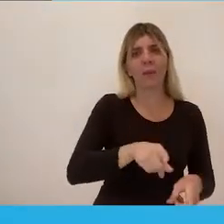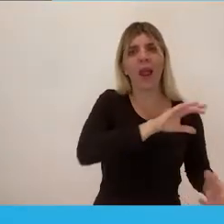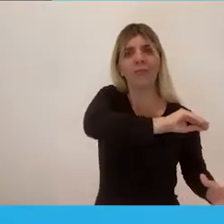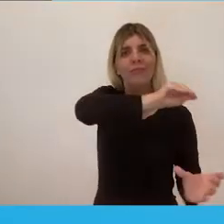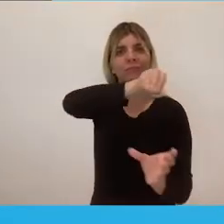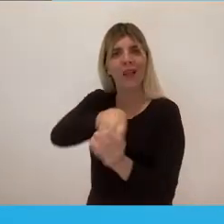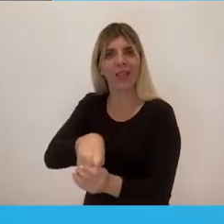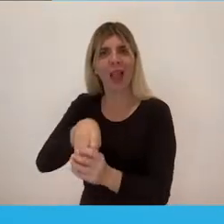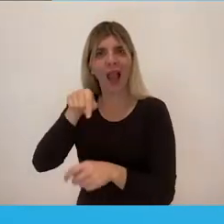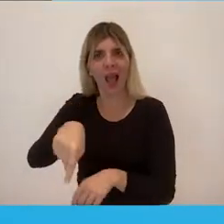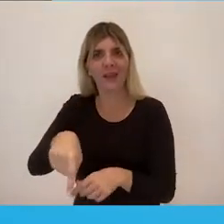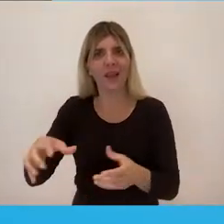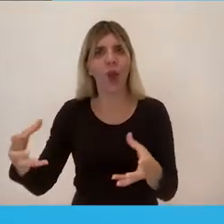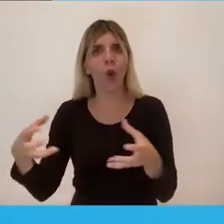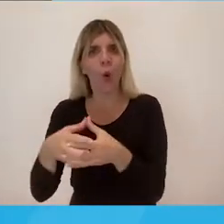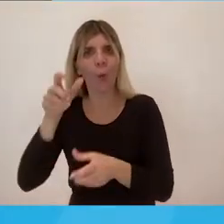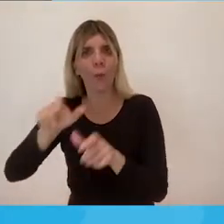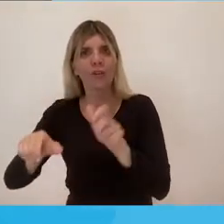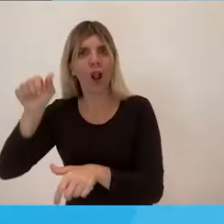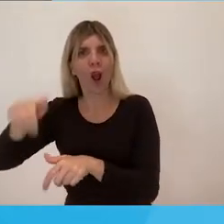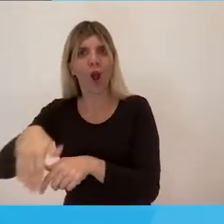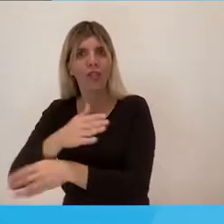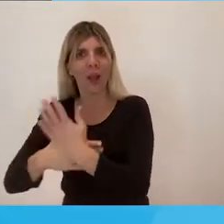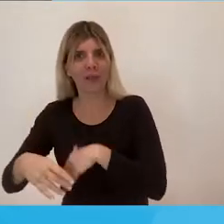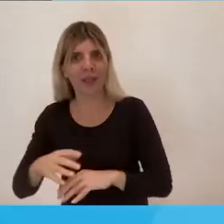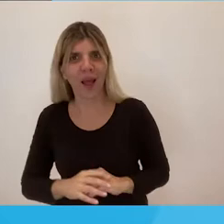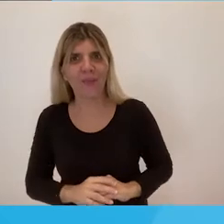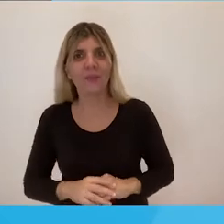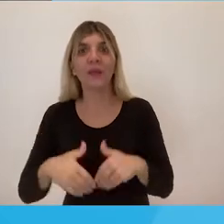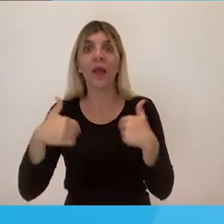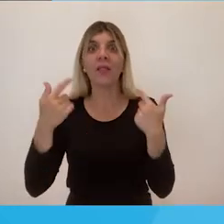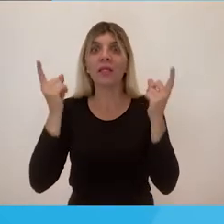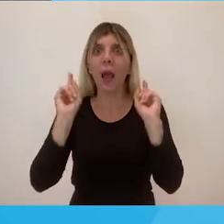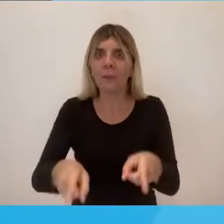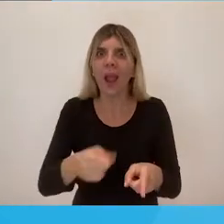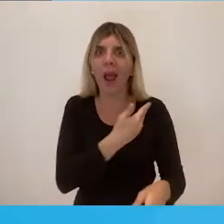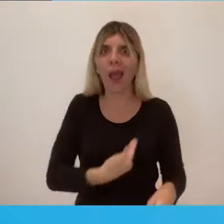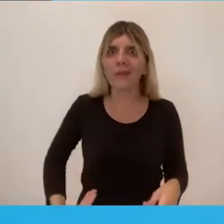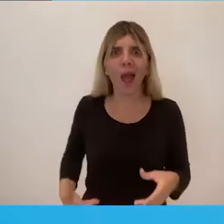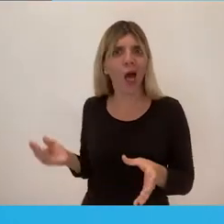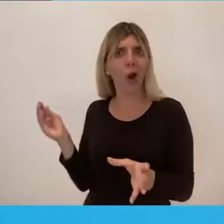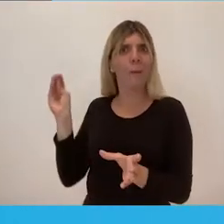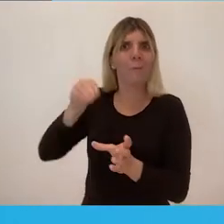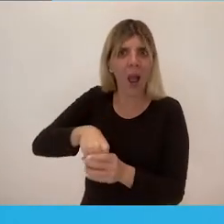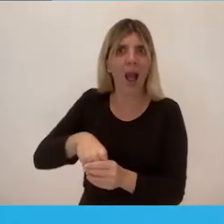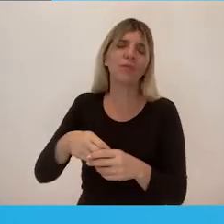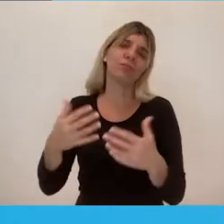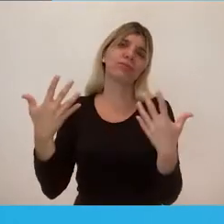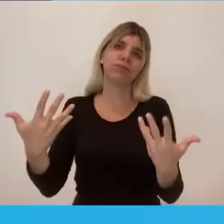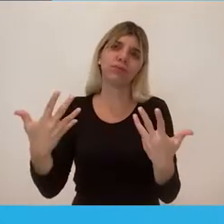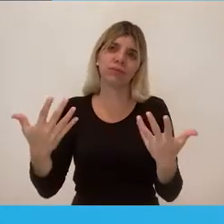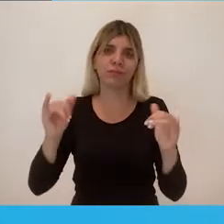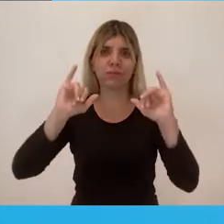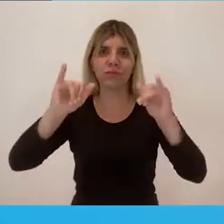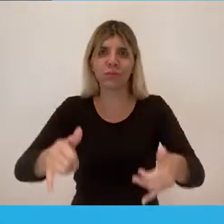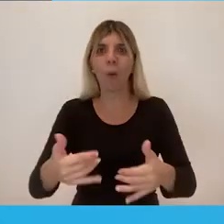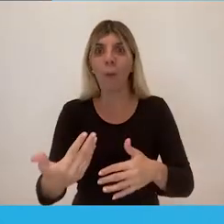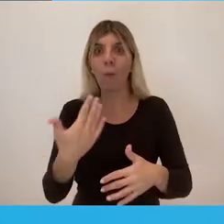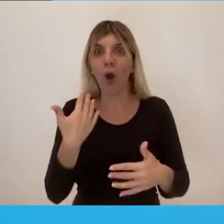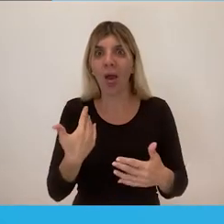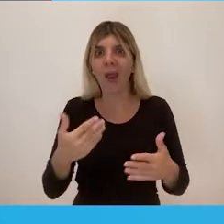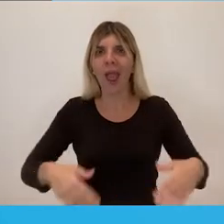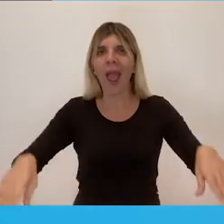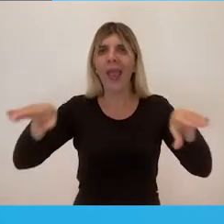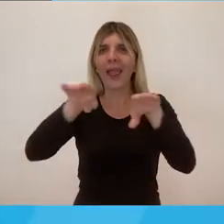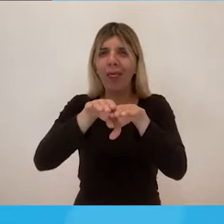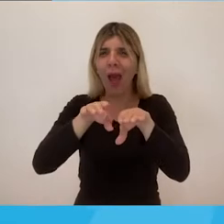ponerlo en la comunidad, sino que la comunidad también se integre, y ni hablar el Estado con sus organizaciones y